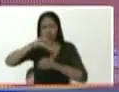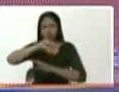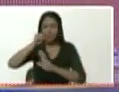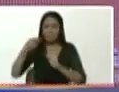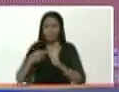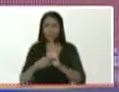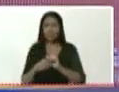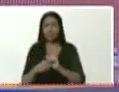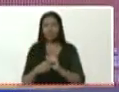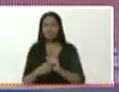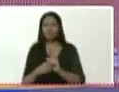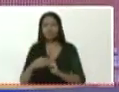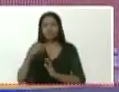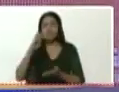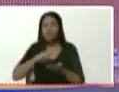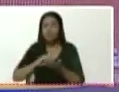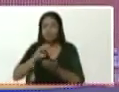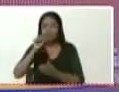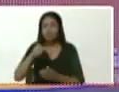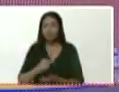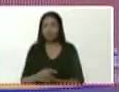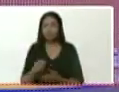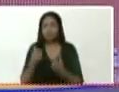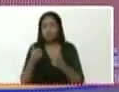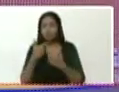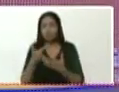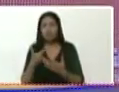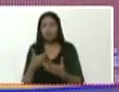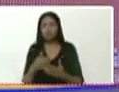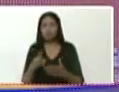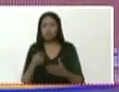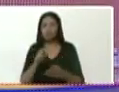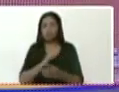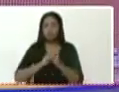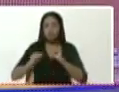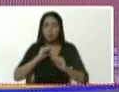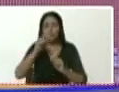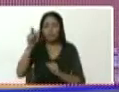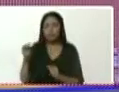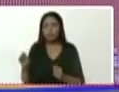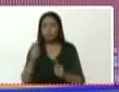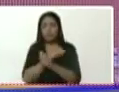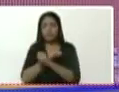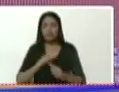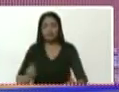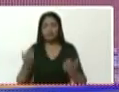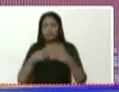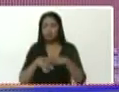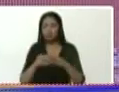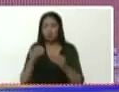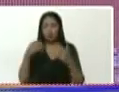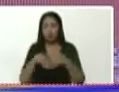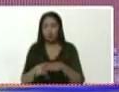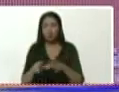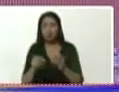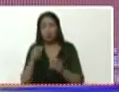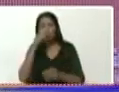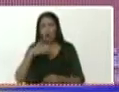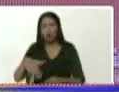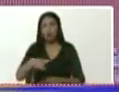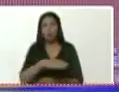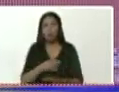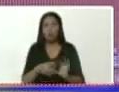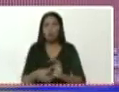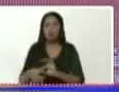de los Valles del Tuy. Muy bien, integración cívico-militar en la profundidad del pueblo, en las catacumbas del pueblo,